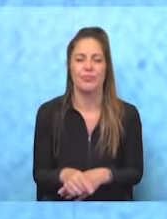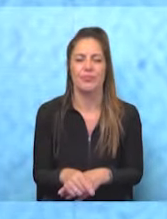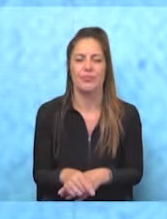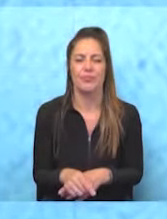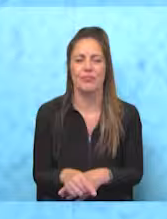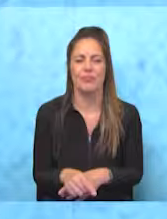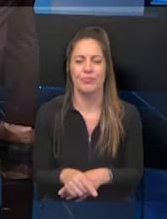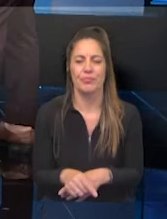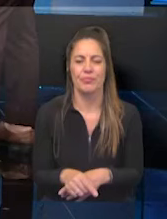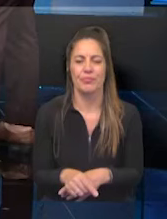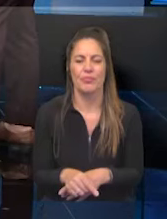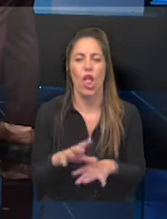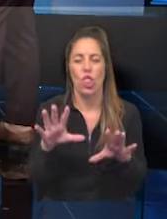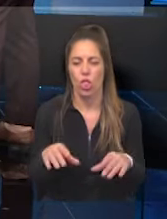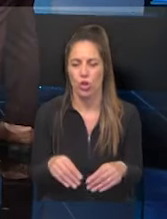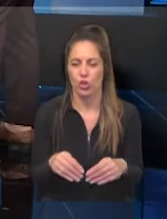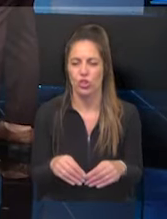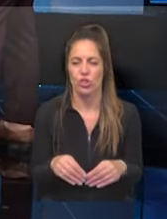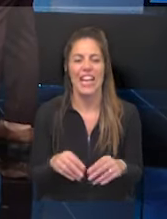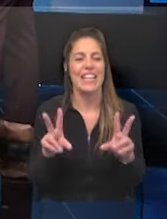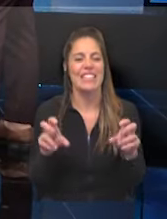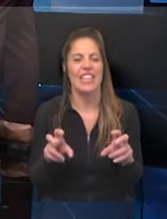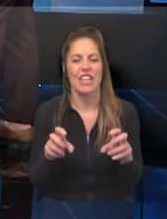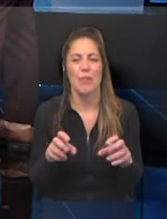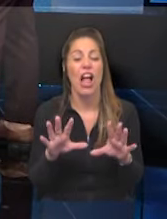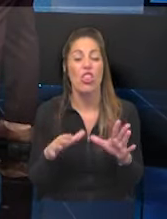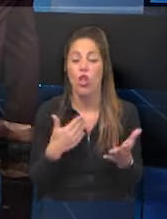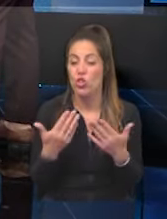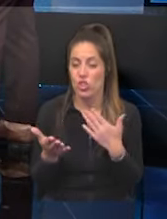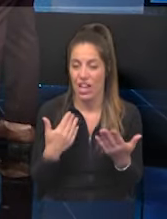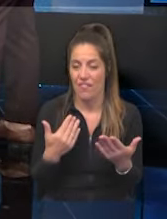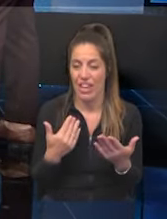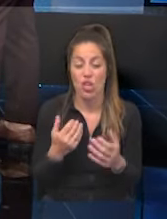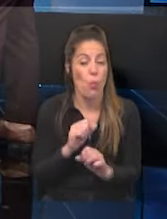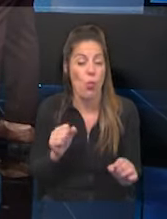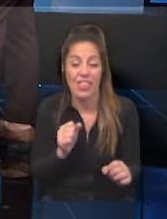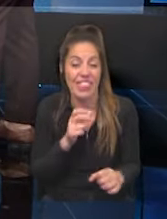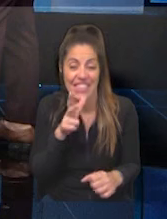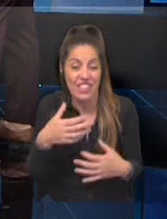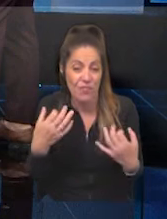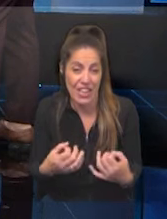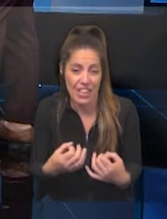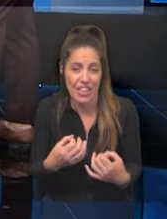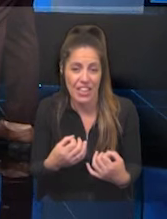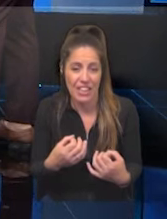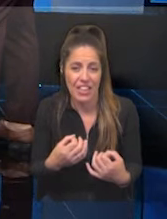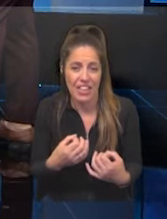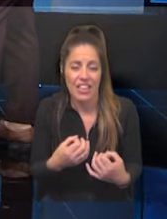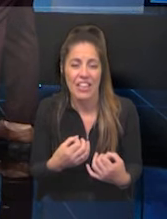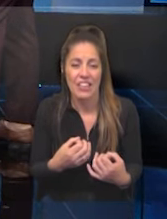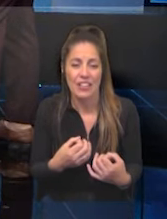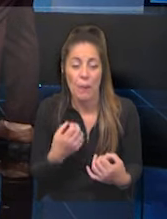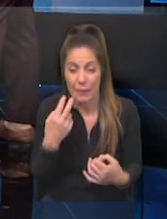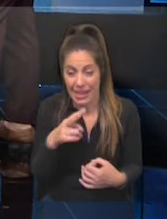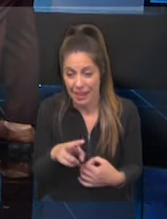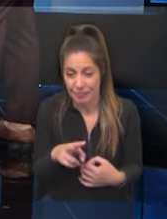hacer todos es el tema que del que todos hablan y nadie puede pronunciar joran y tenés a mir